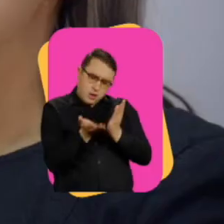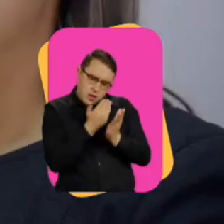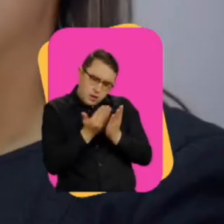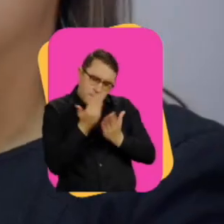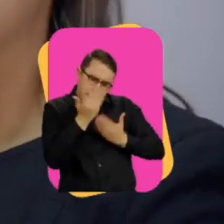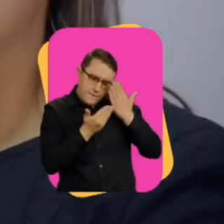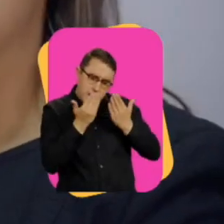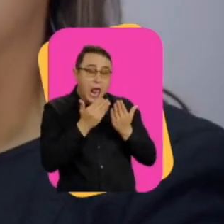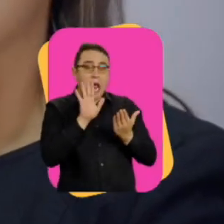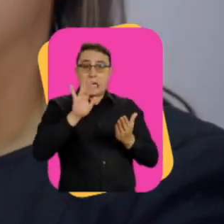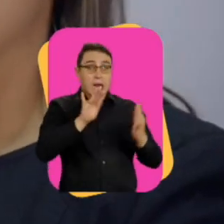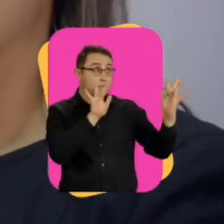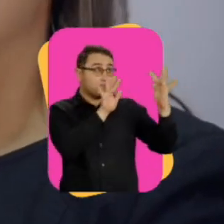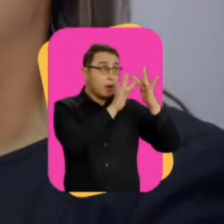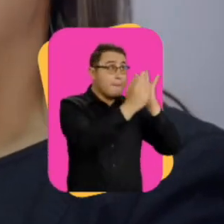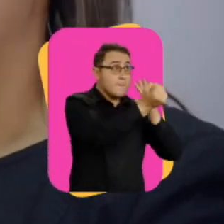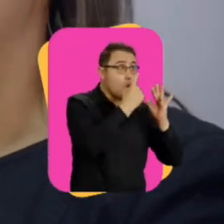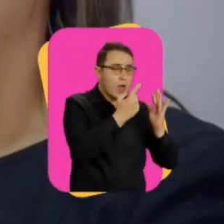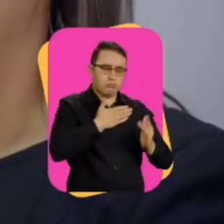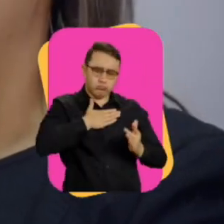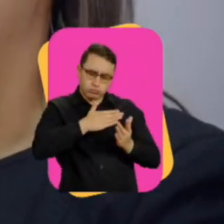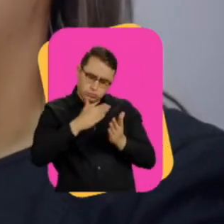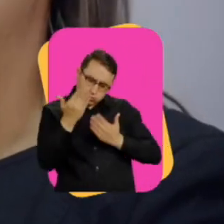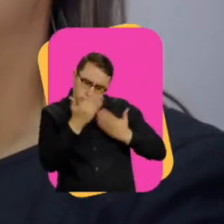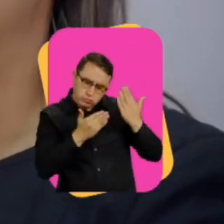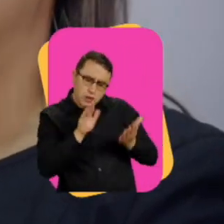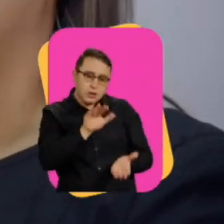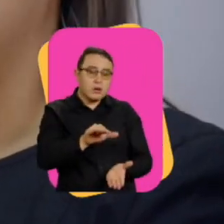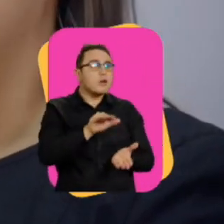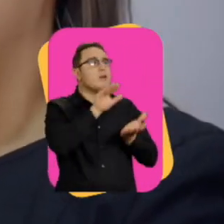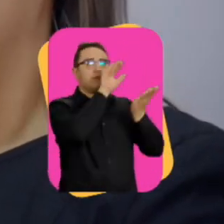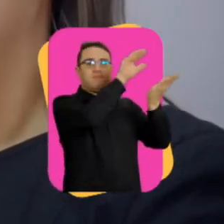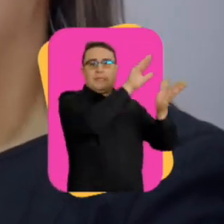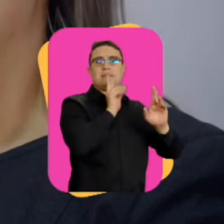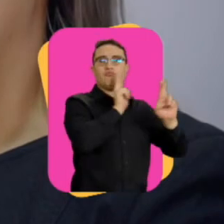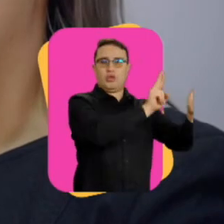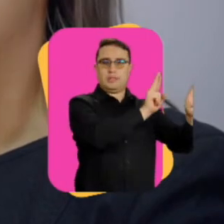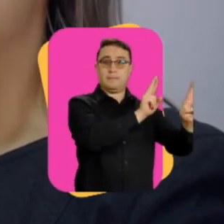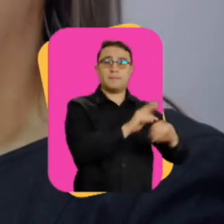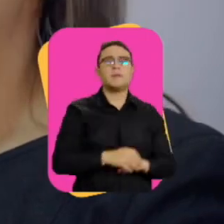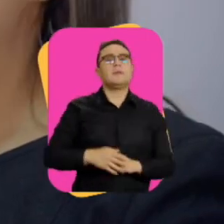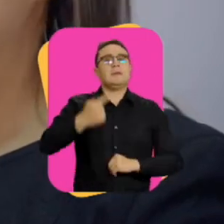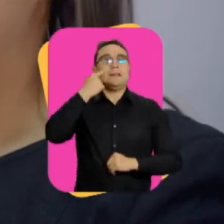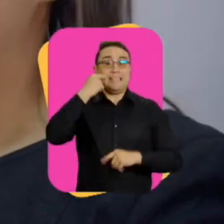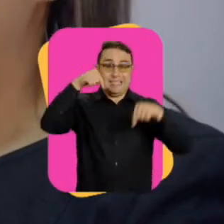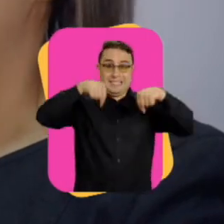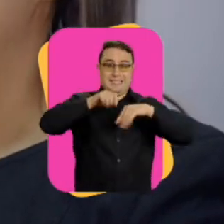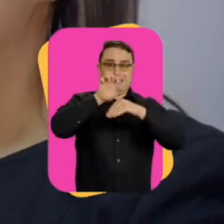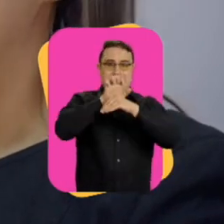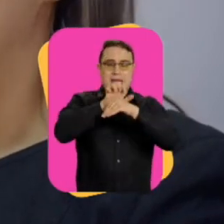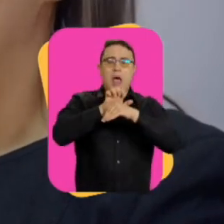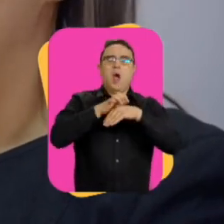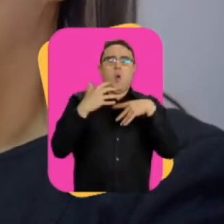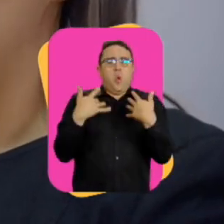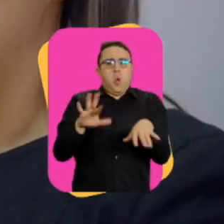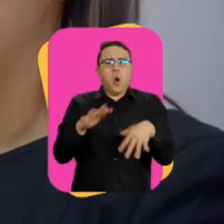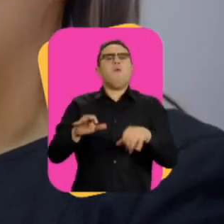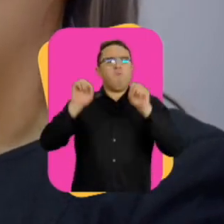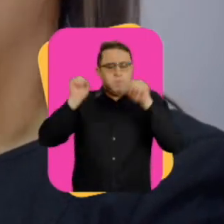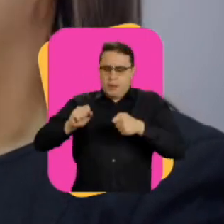Contraloría. Allí vimos un ejercicio súper importante cómo la entidad tuvo como esa capacidad de cambio